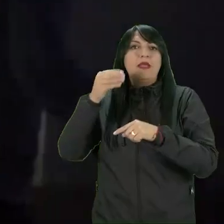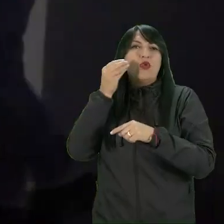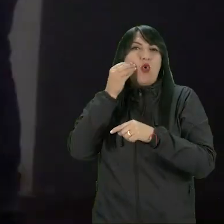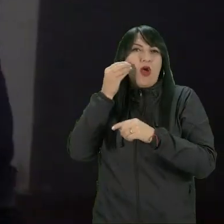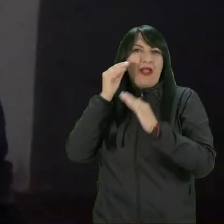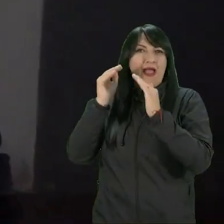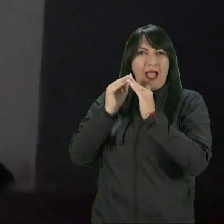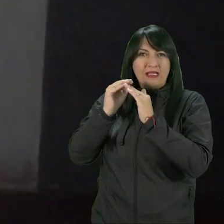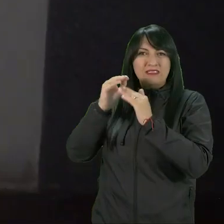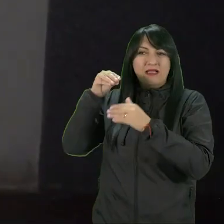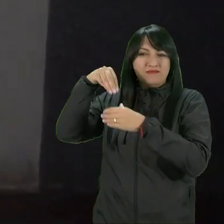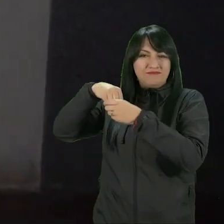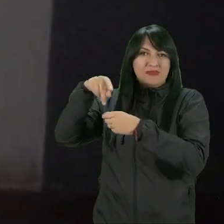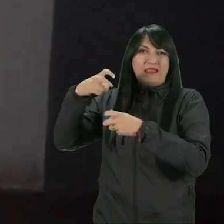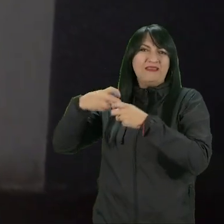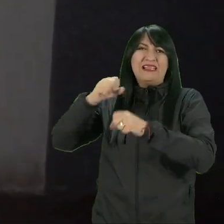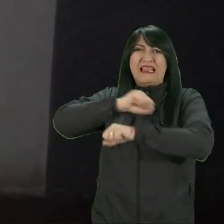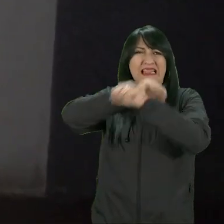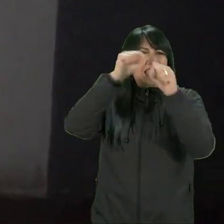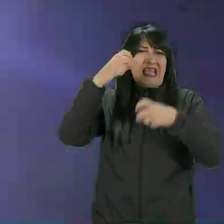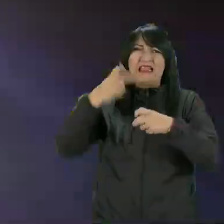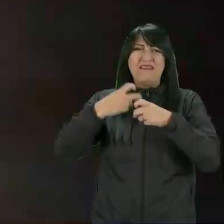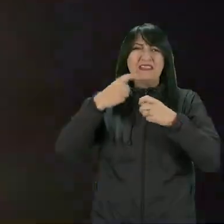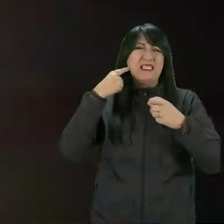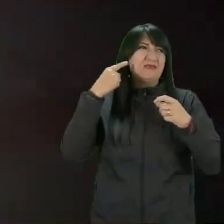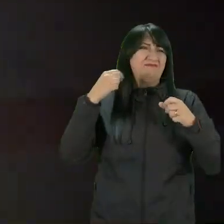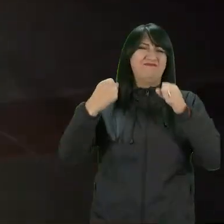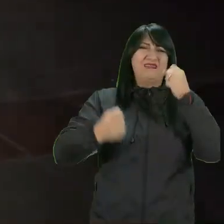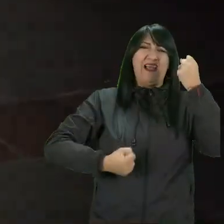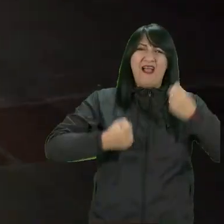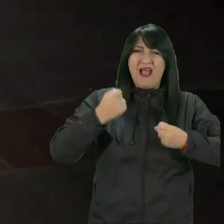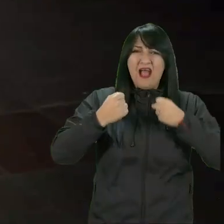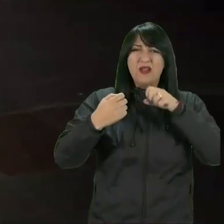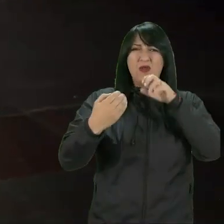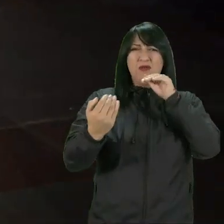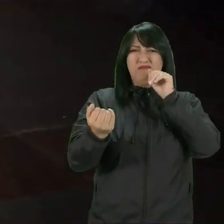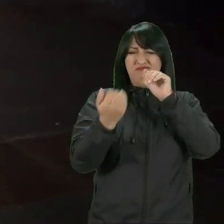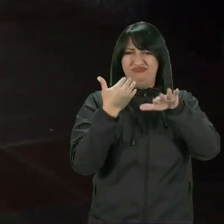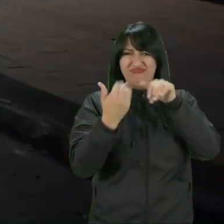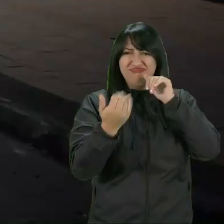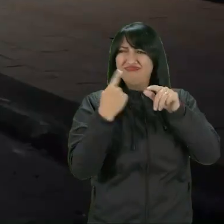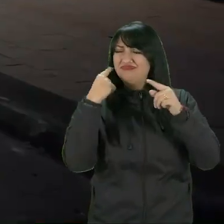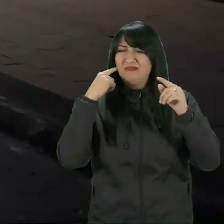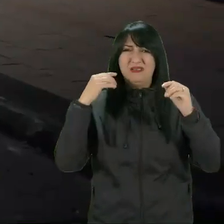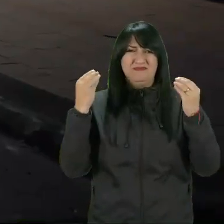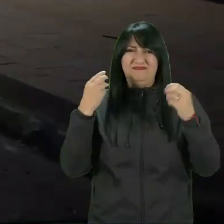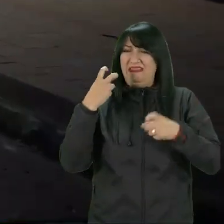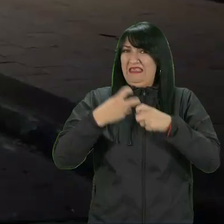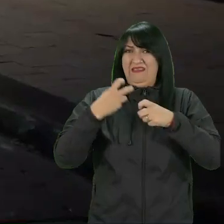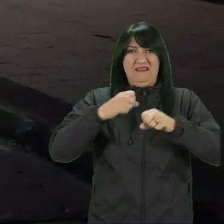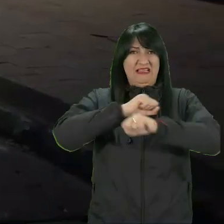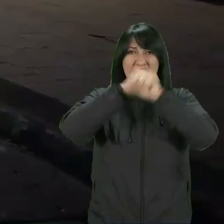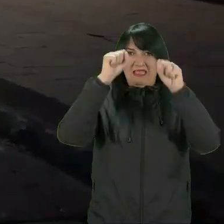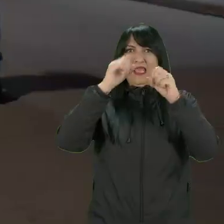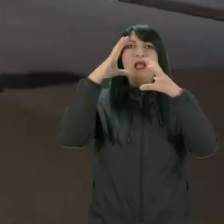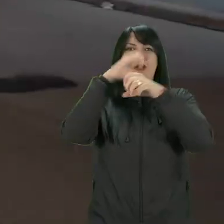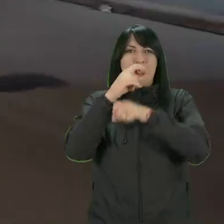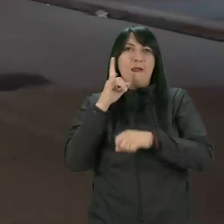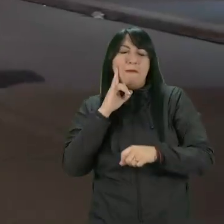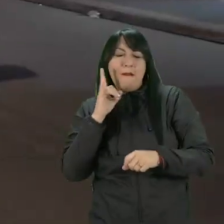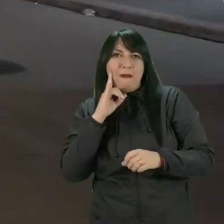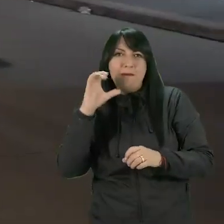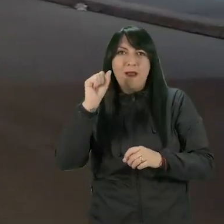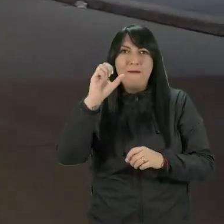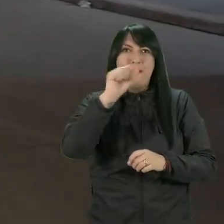acometidas domiciliarias que en horario diurno es imposible identificar debido principalmente al tráfico y ruido